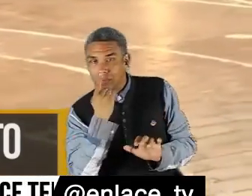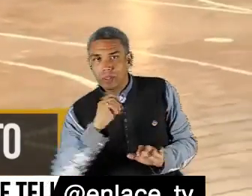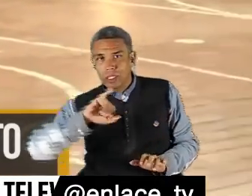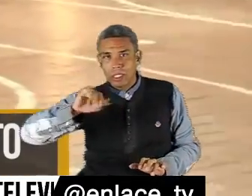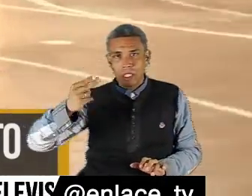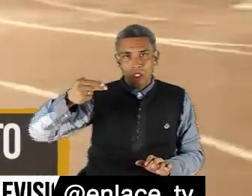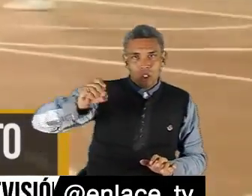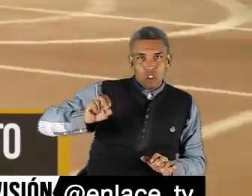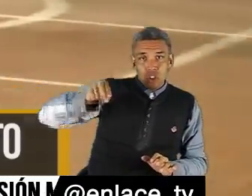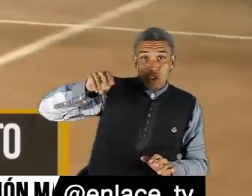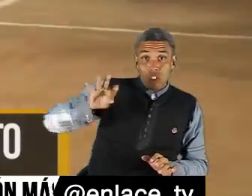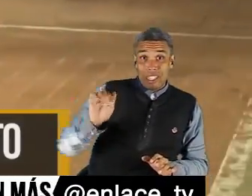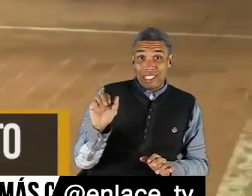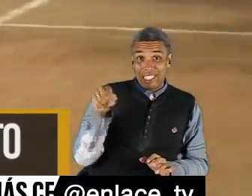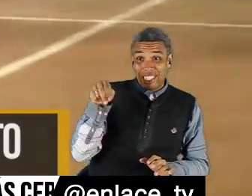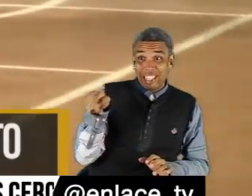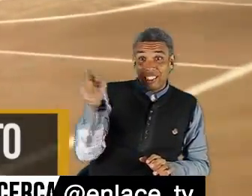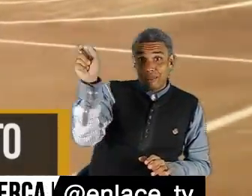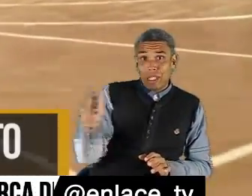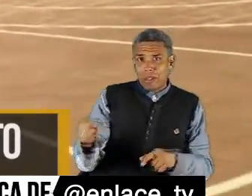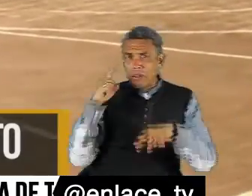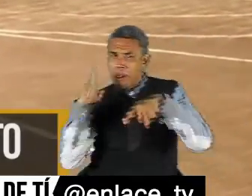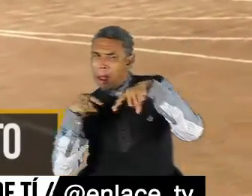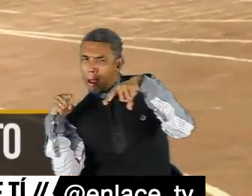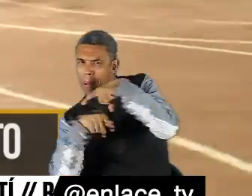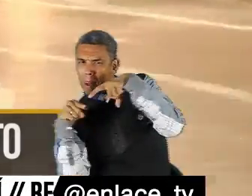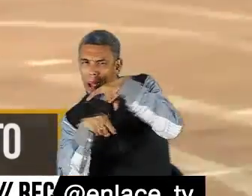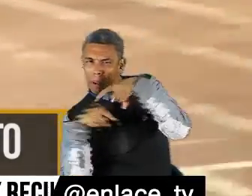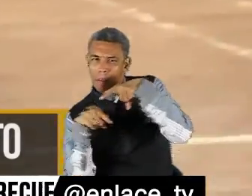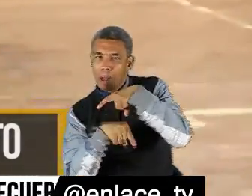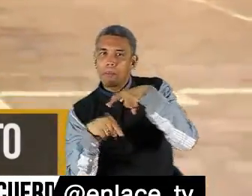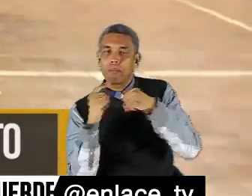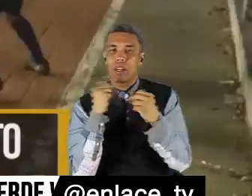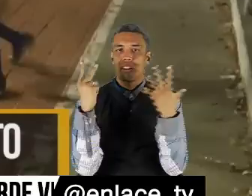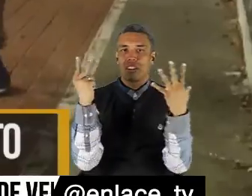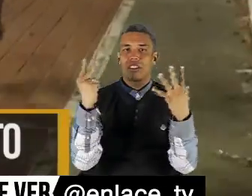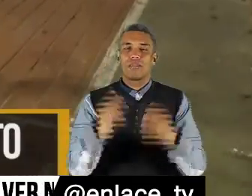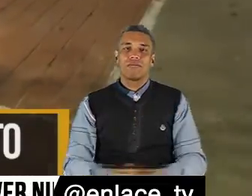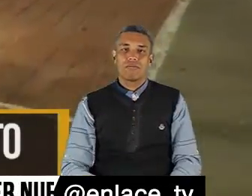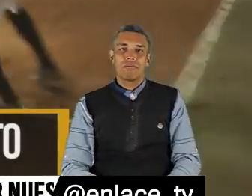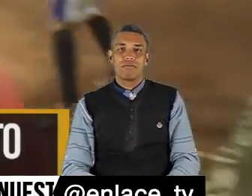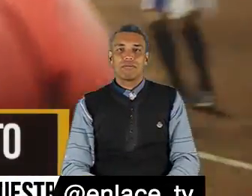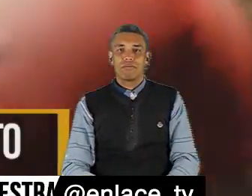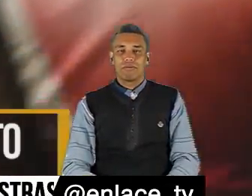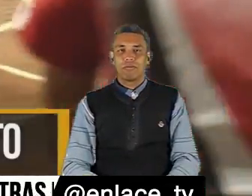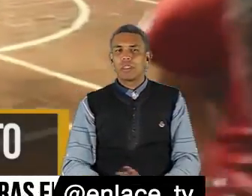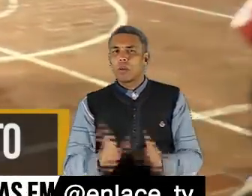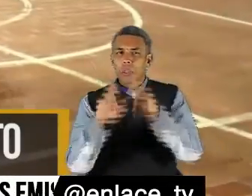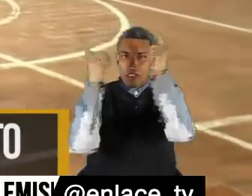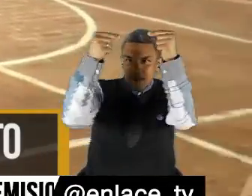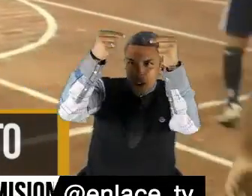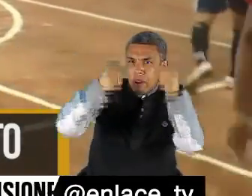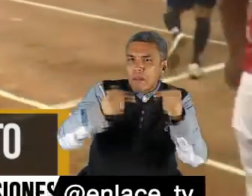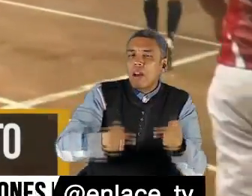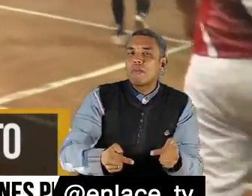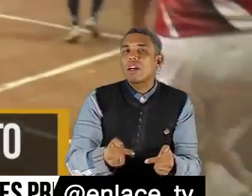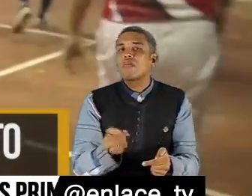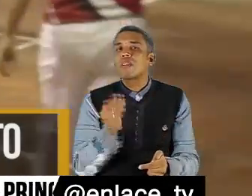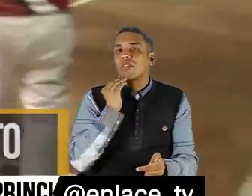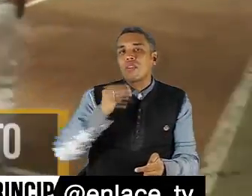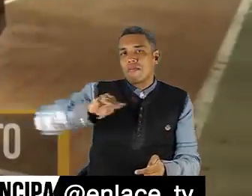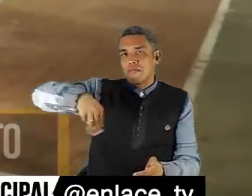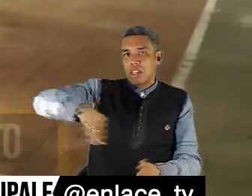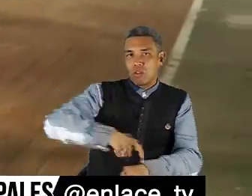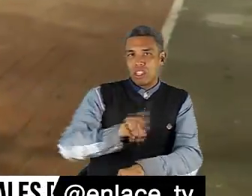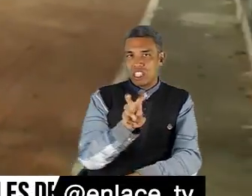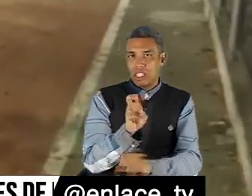equipo Los Alegrones es el máximo artillero del certamen con 7 anotaciones. La programación continuará este miércoles desde las